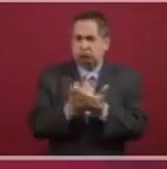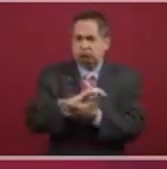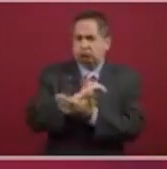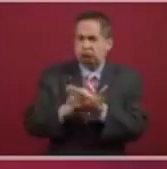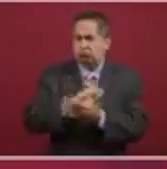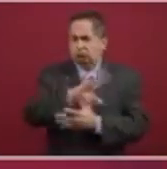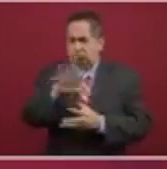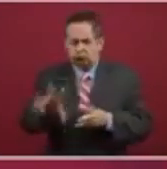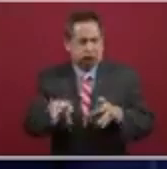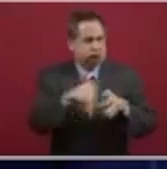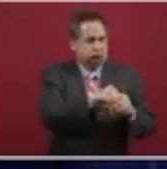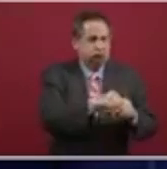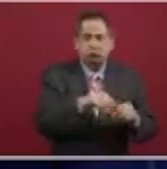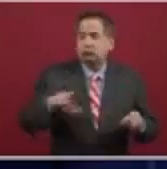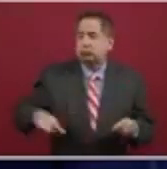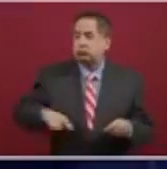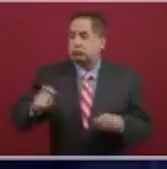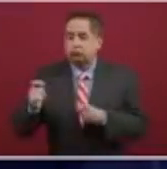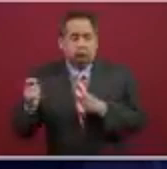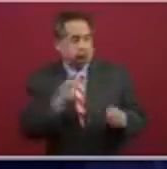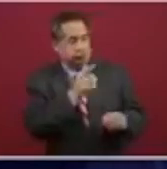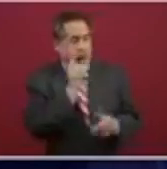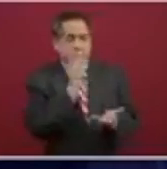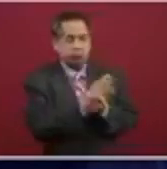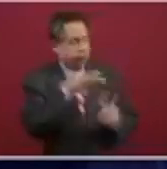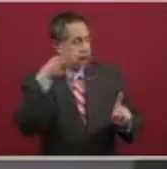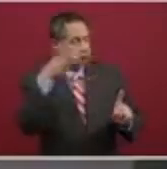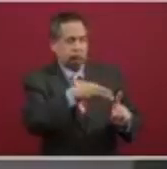vinculados con el gobierno.